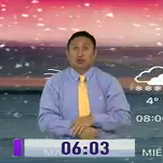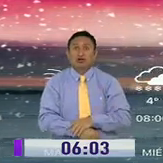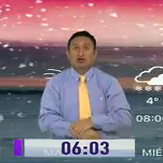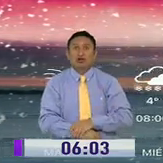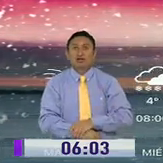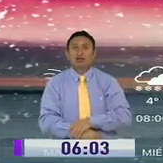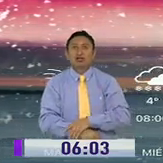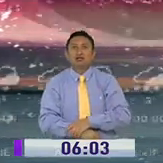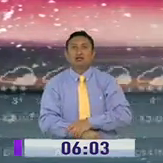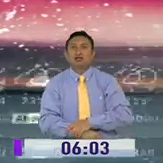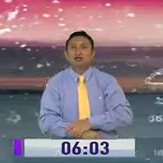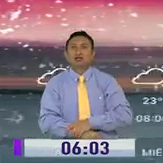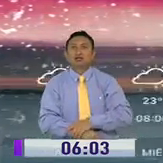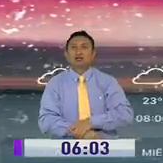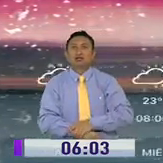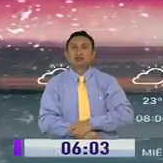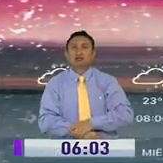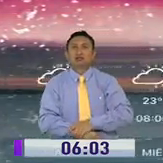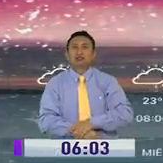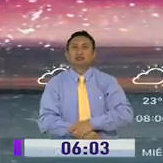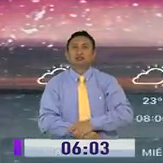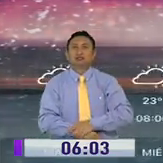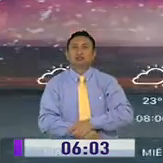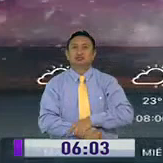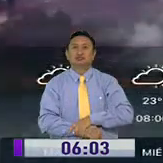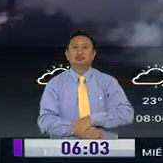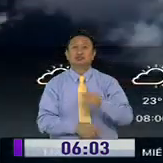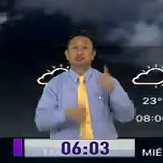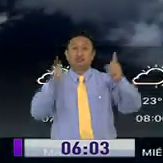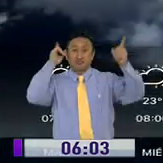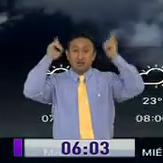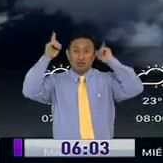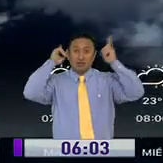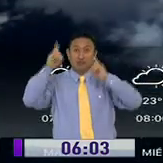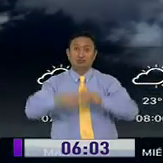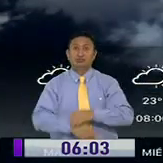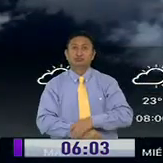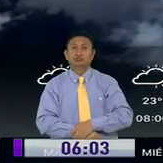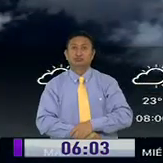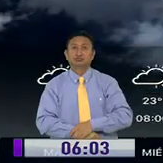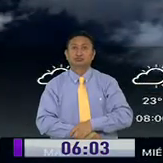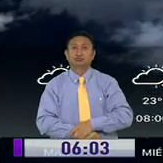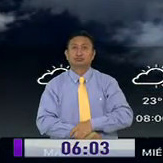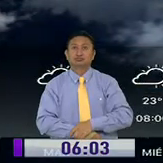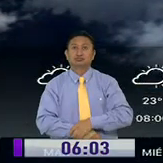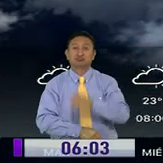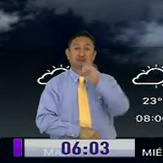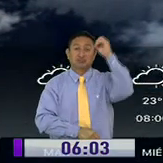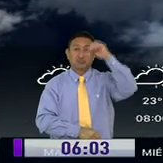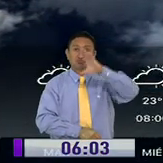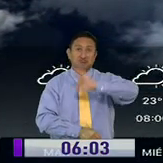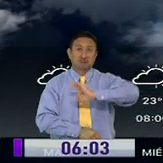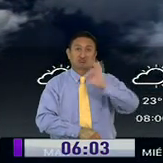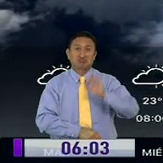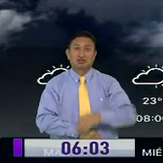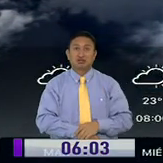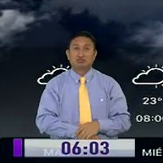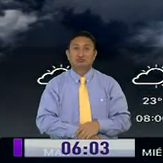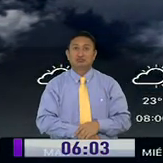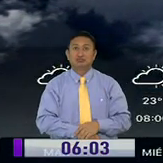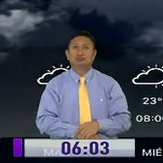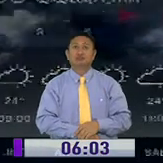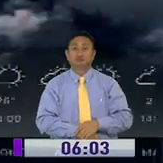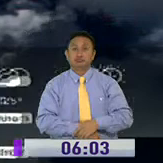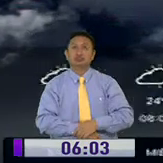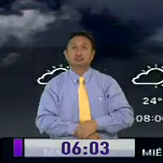posibilidades de lluvia está en un 21%. En Atacames, allá en Esmeraldas, en la provincia no hay posibilidades de lluvia, pues se amanece